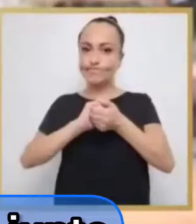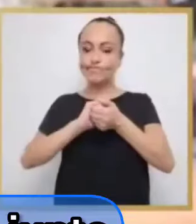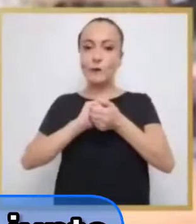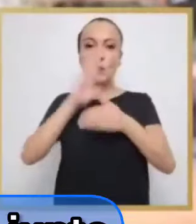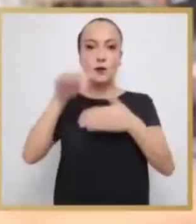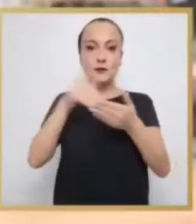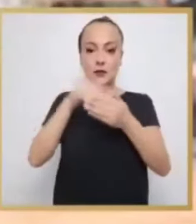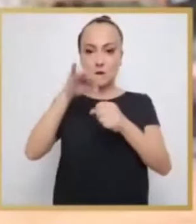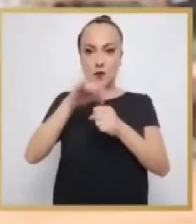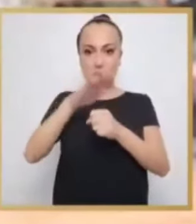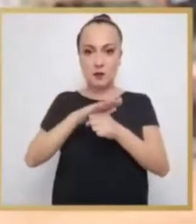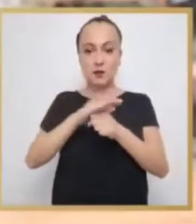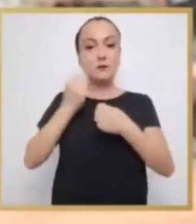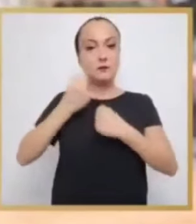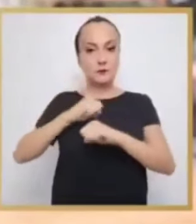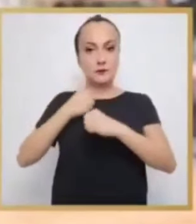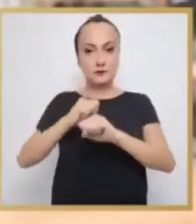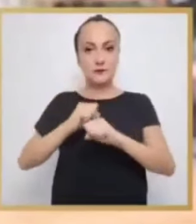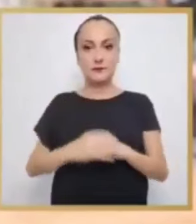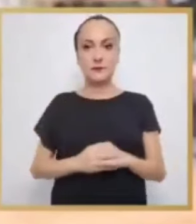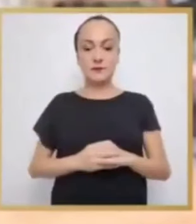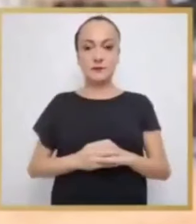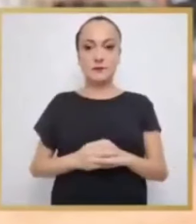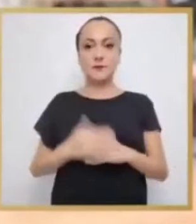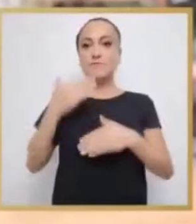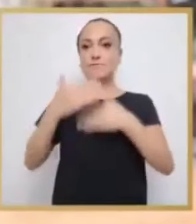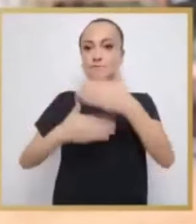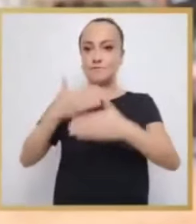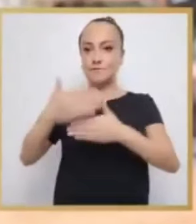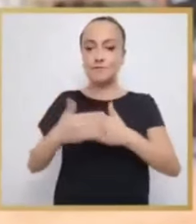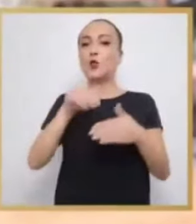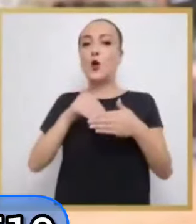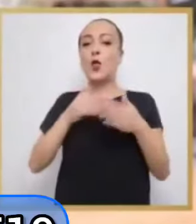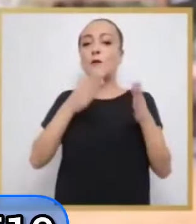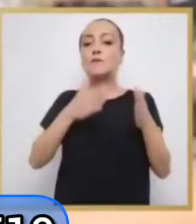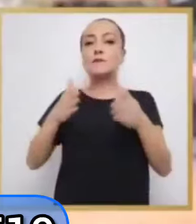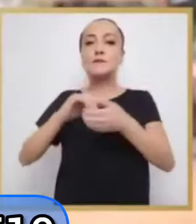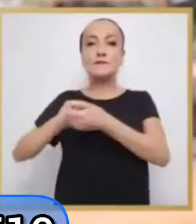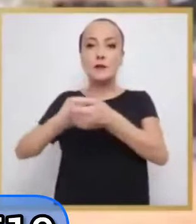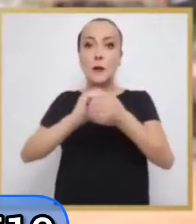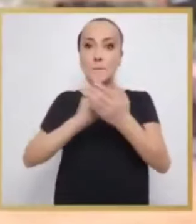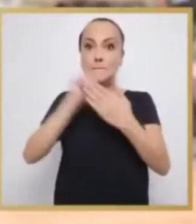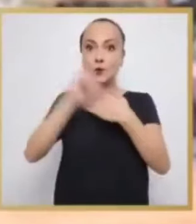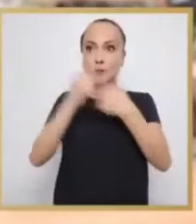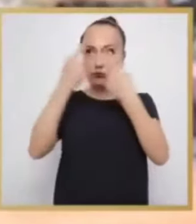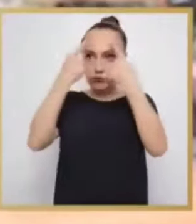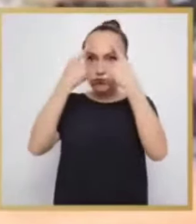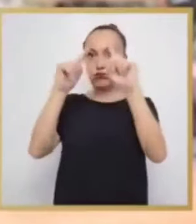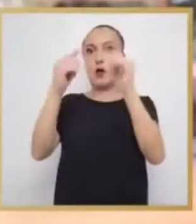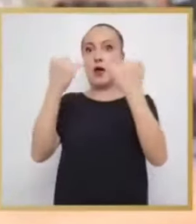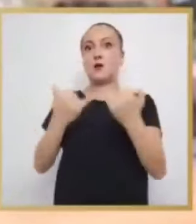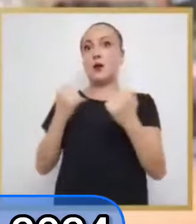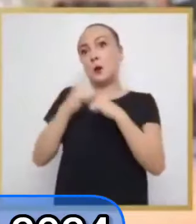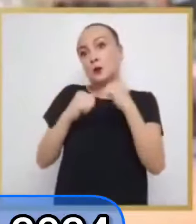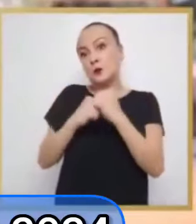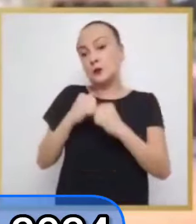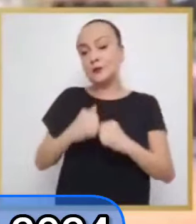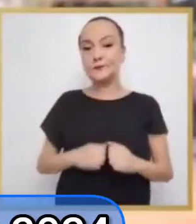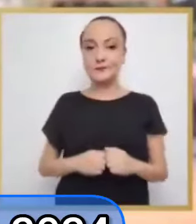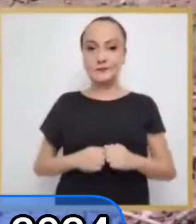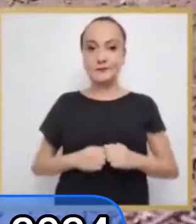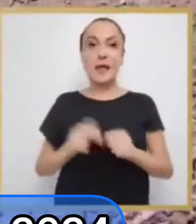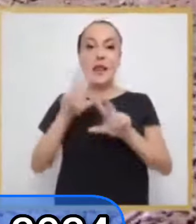aliados junto con el Centro Agrícola y la Municipalidad para que se vayan dando todas las etapas para que el proyecto llegue hasta ahora, que es la